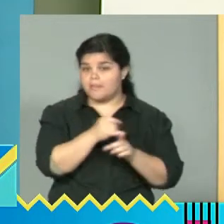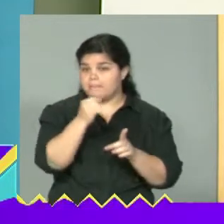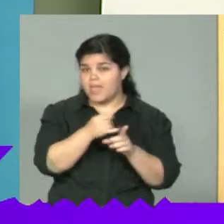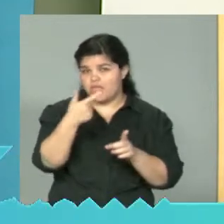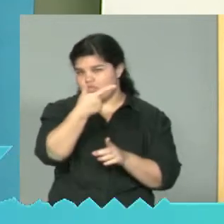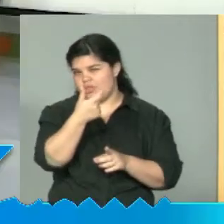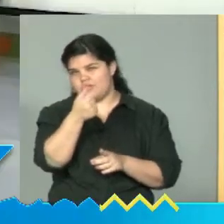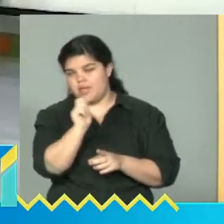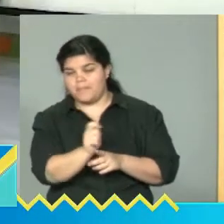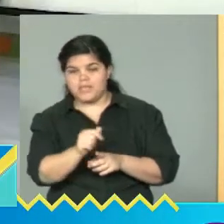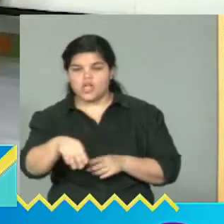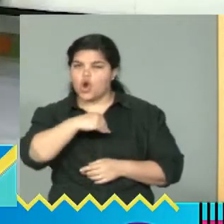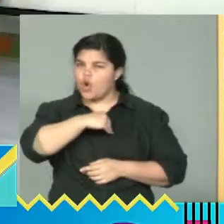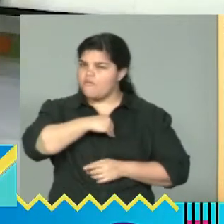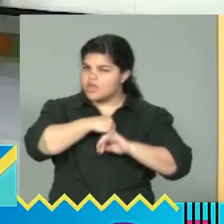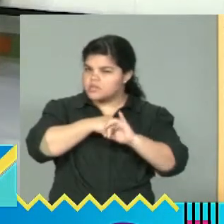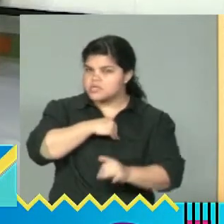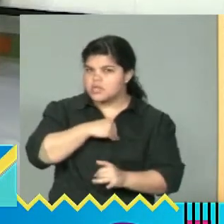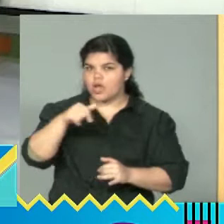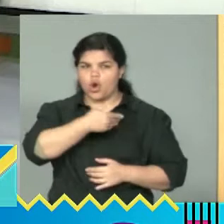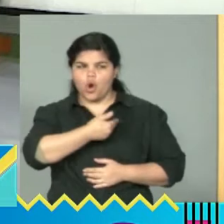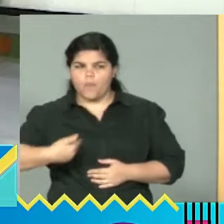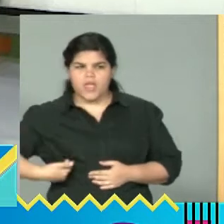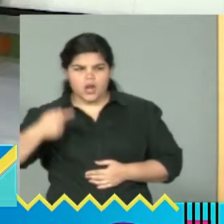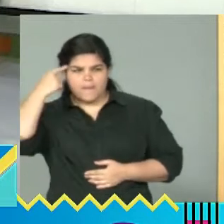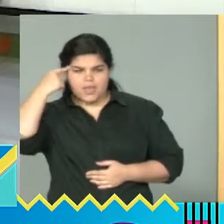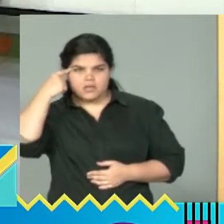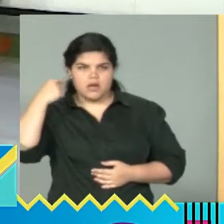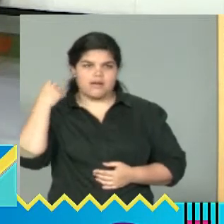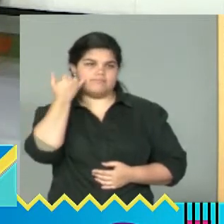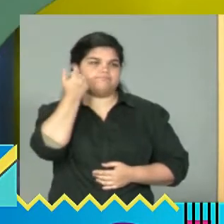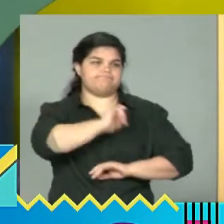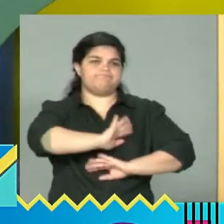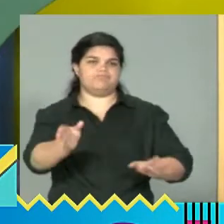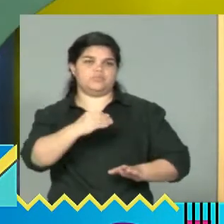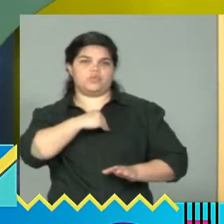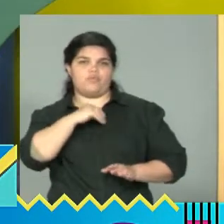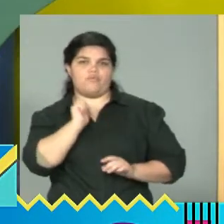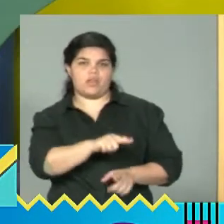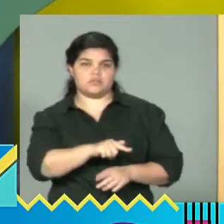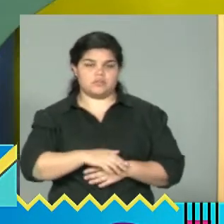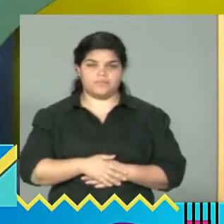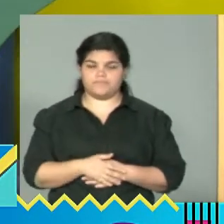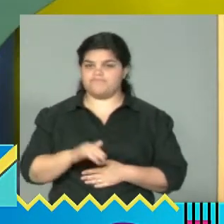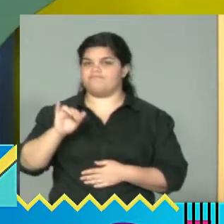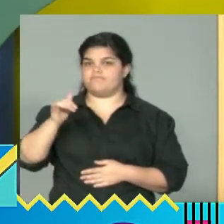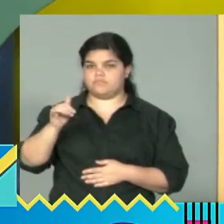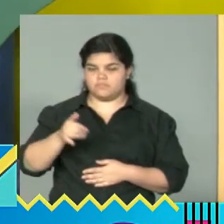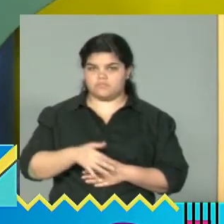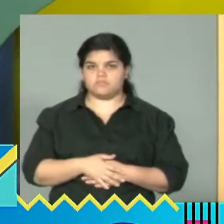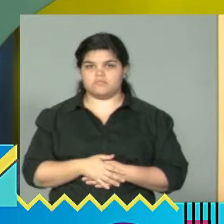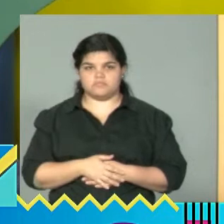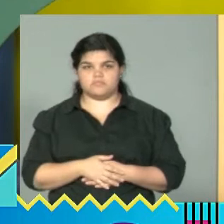Bueno, ¿el gobierno se confió de esa confianza del mercado? Sí, yo creo que siempre han mandado